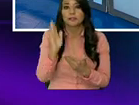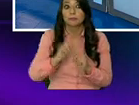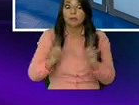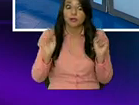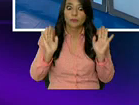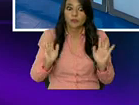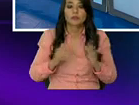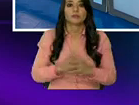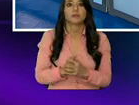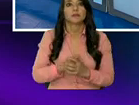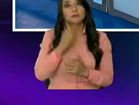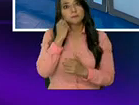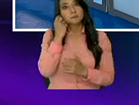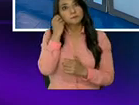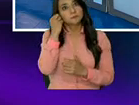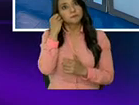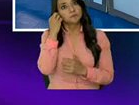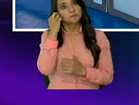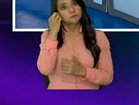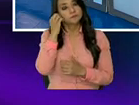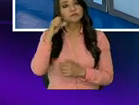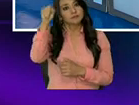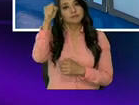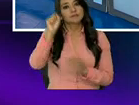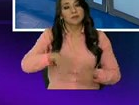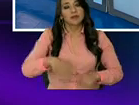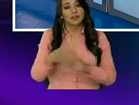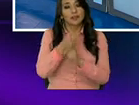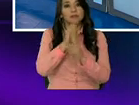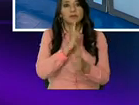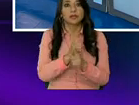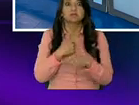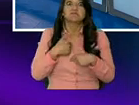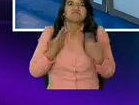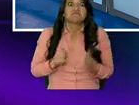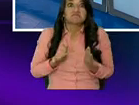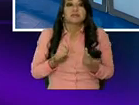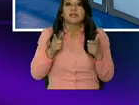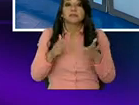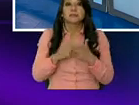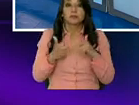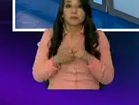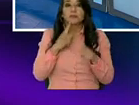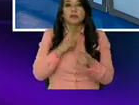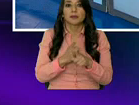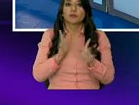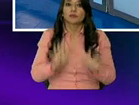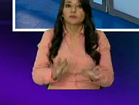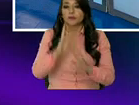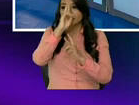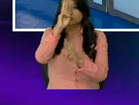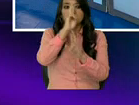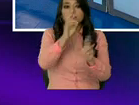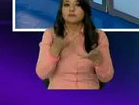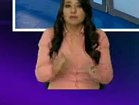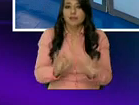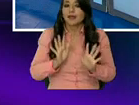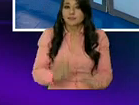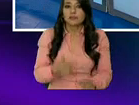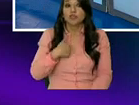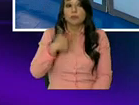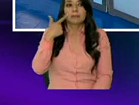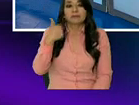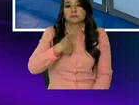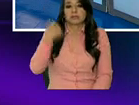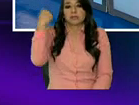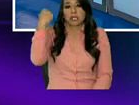bueno. ¿Cómo vamos a salir acá? Lo lograremos. Es que ese es el problema, cuando hay respeto hacia el resto, porque creemos que la